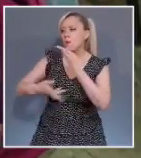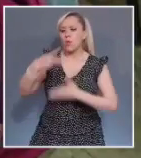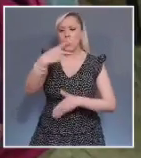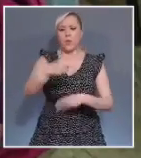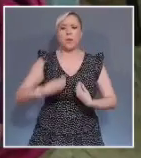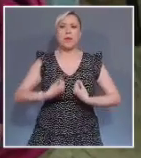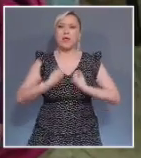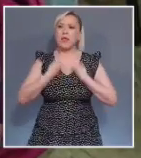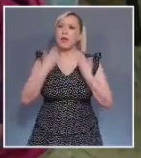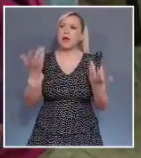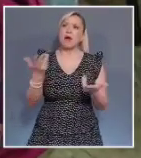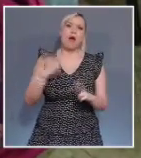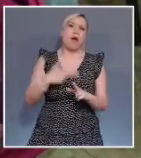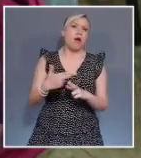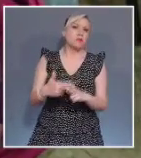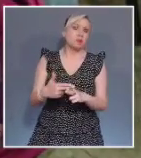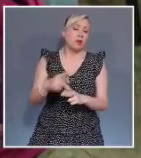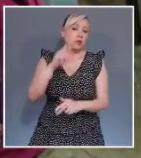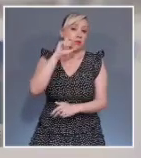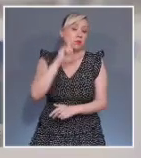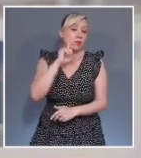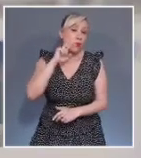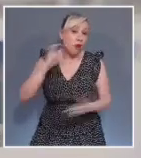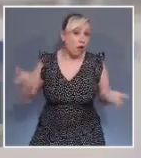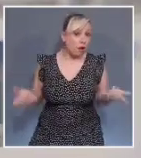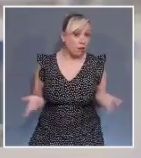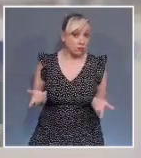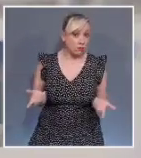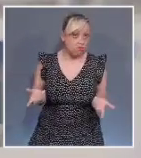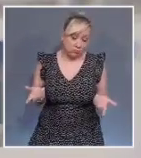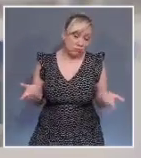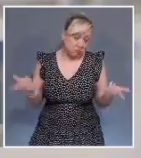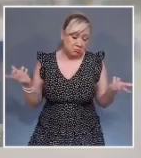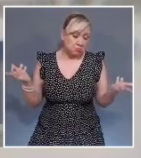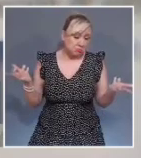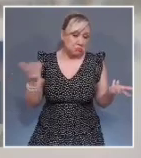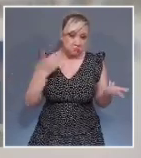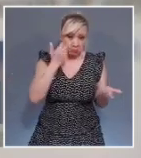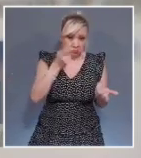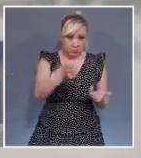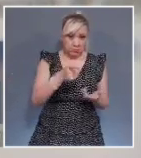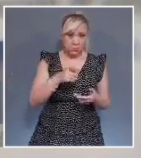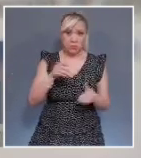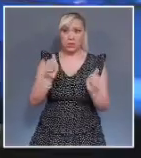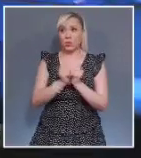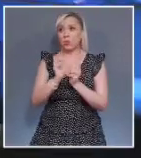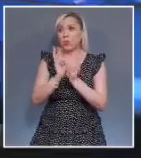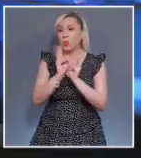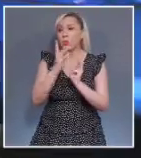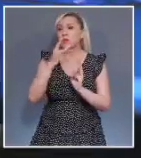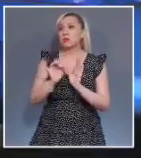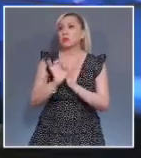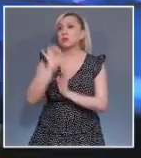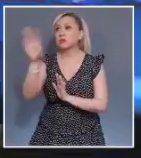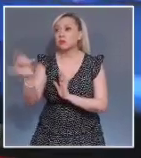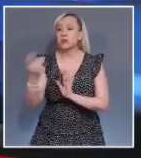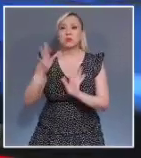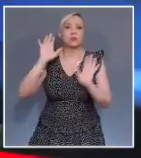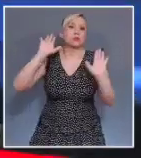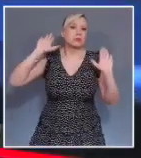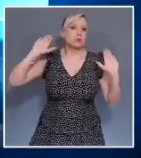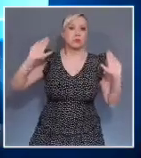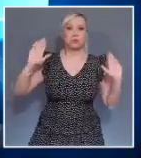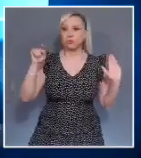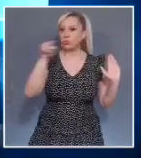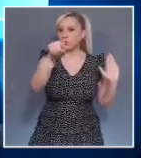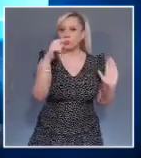incluso de su vida sexual, a través de medios digitales, sin que esto implique una autorización tácita para que dichos